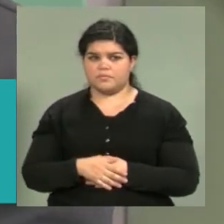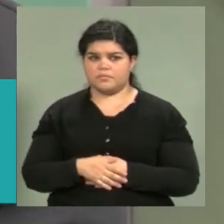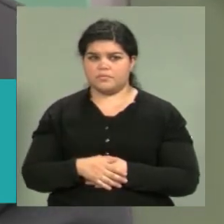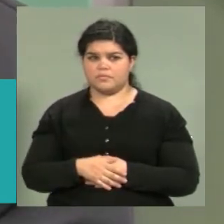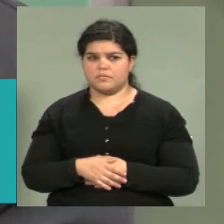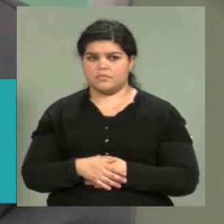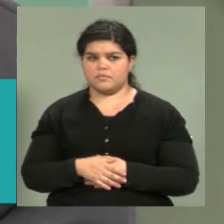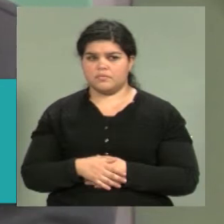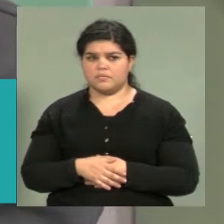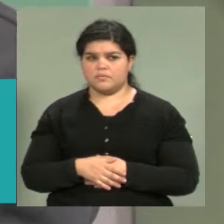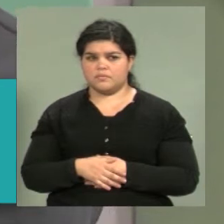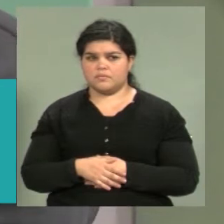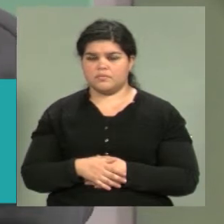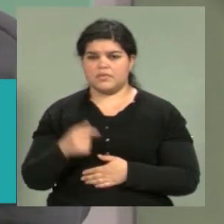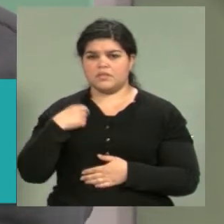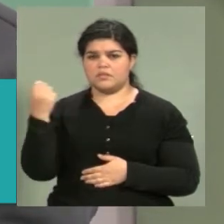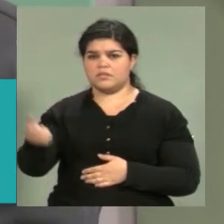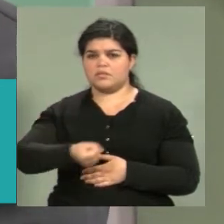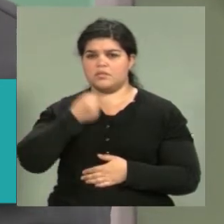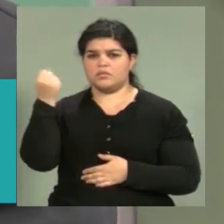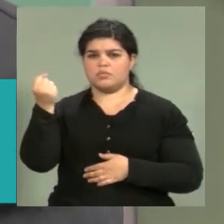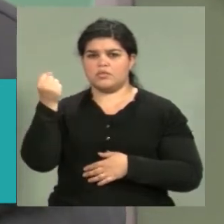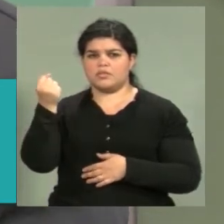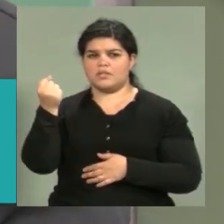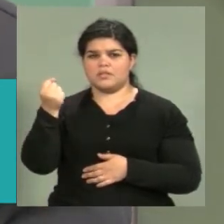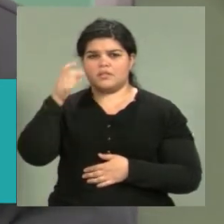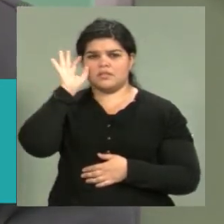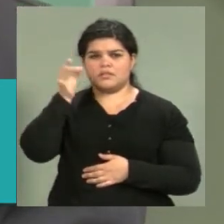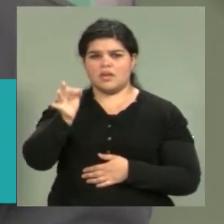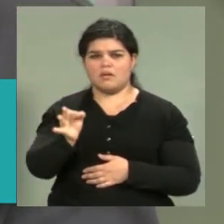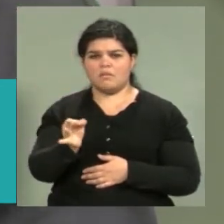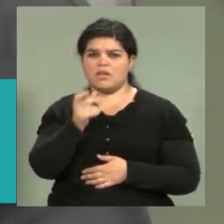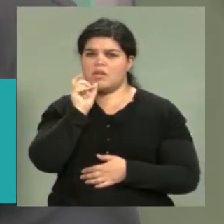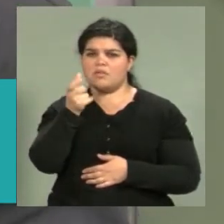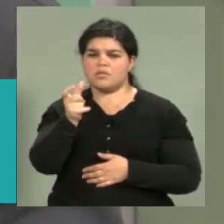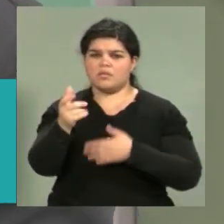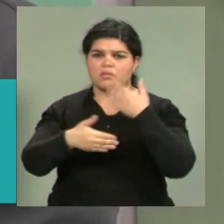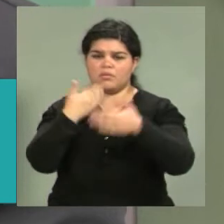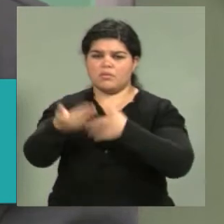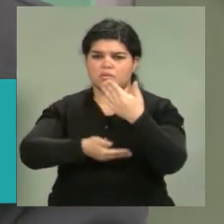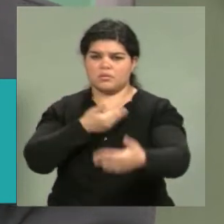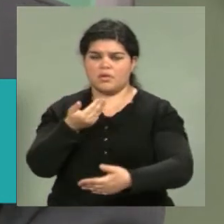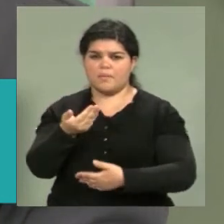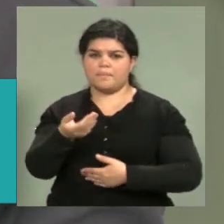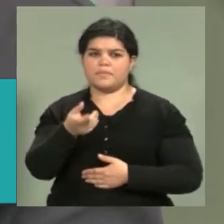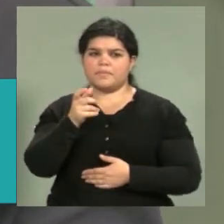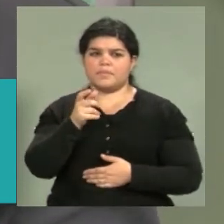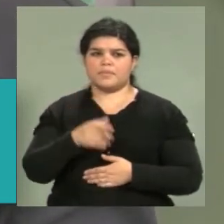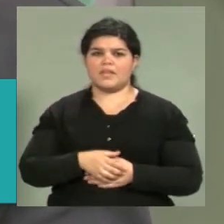apeló a la construcción del concepto de libertad individual. Bueno, de hecho,